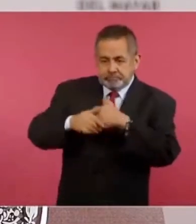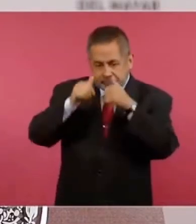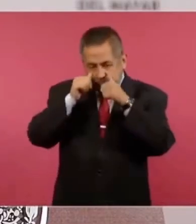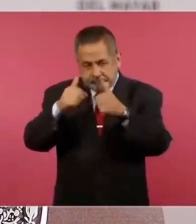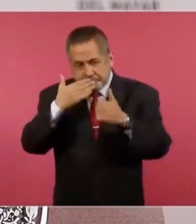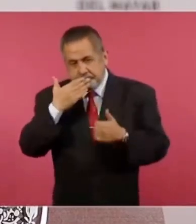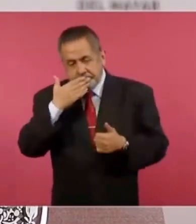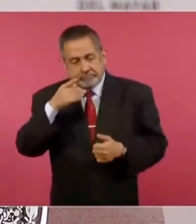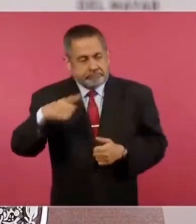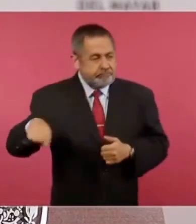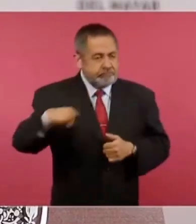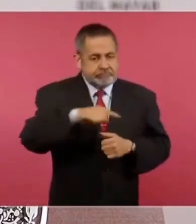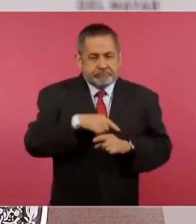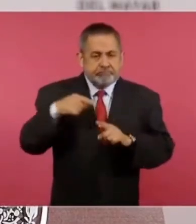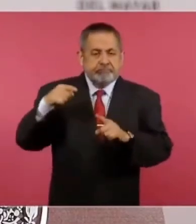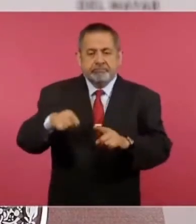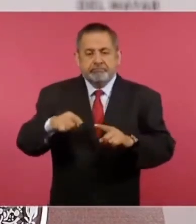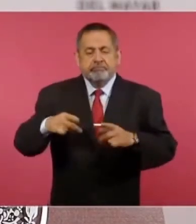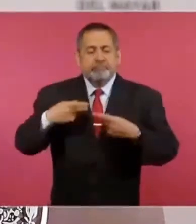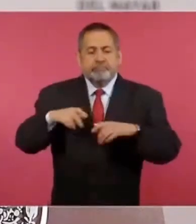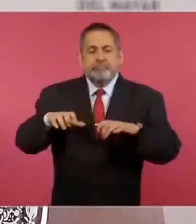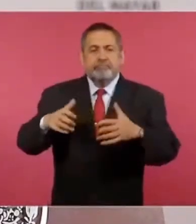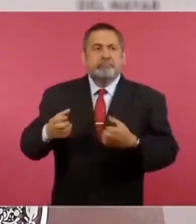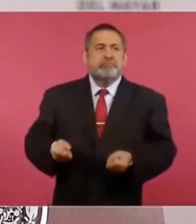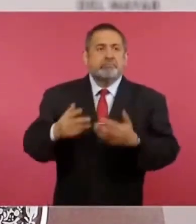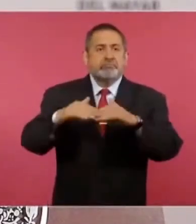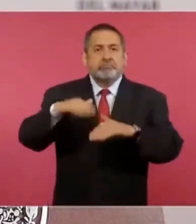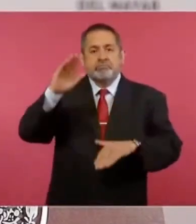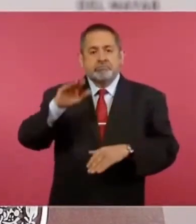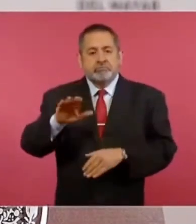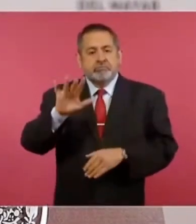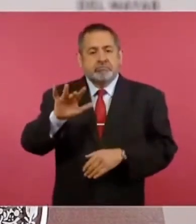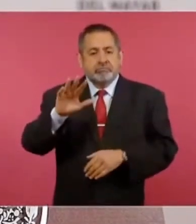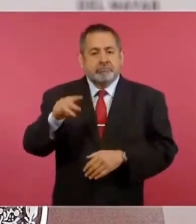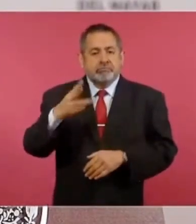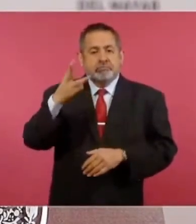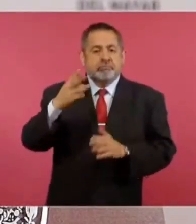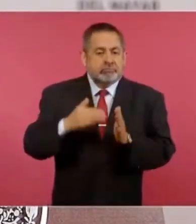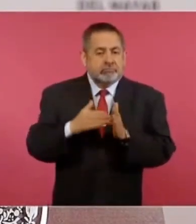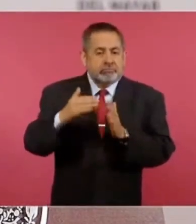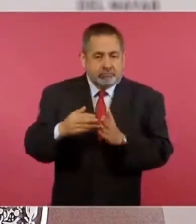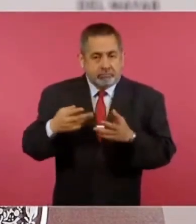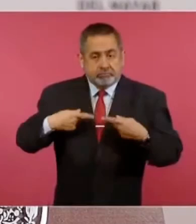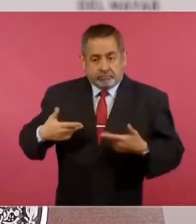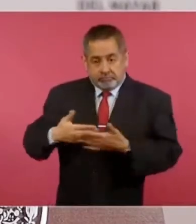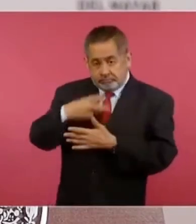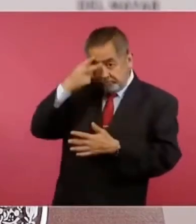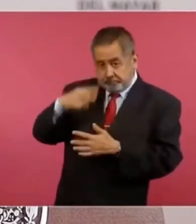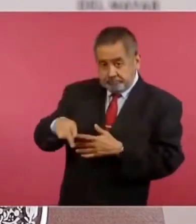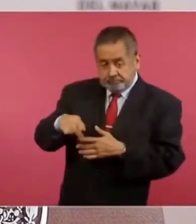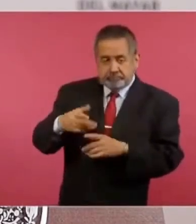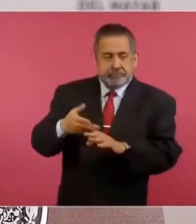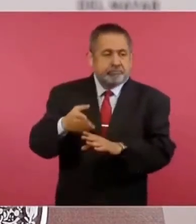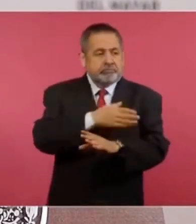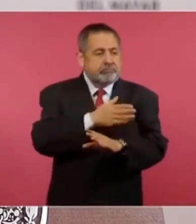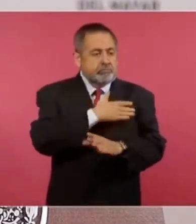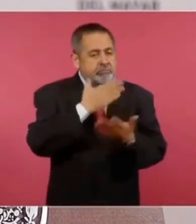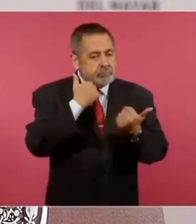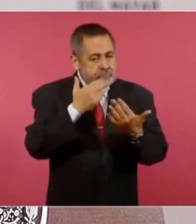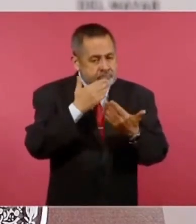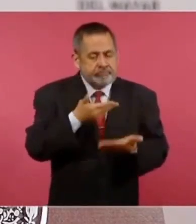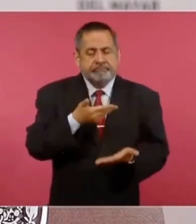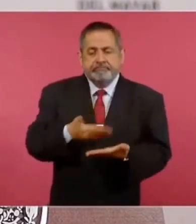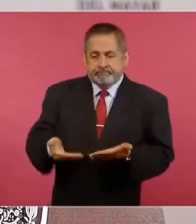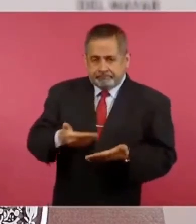ya concreta de una población superior a los 53 millones de mexicanos que no contaban con seguridad